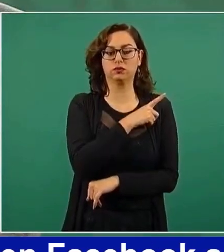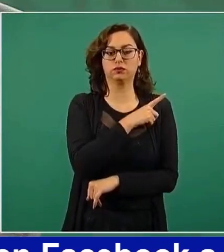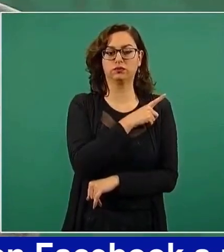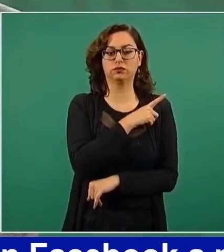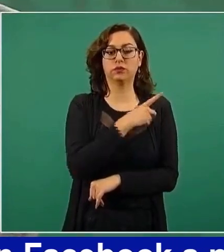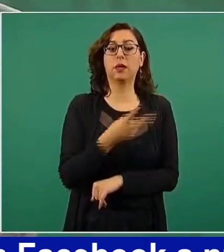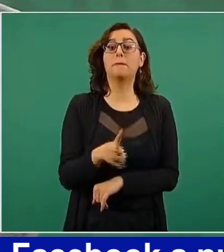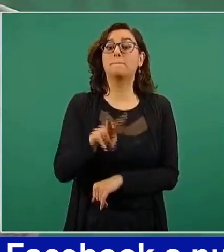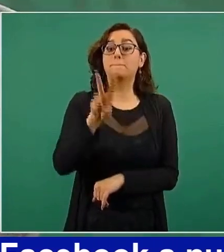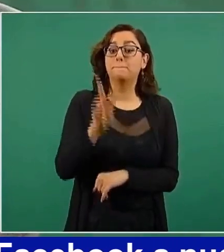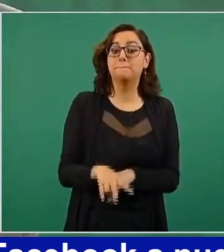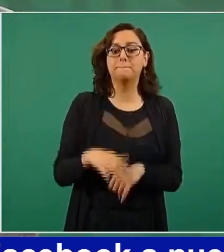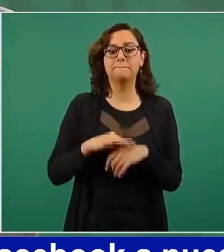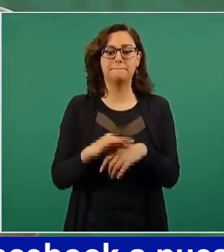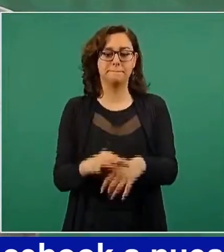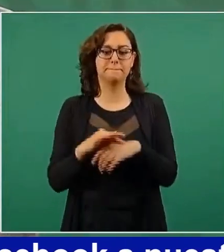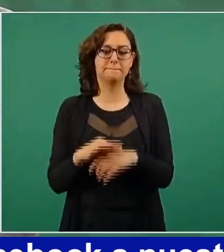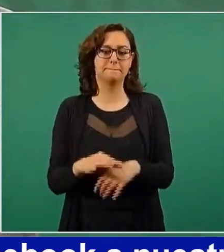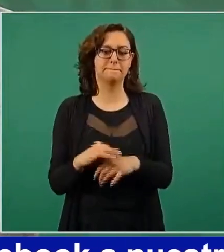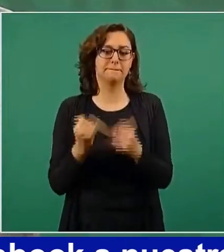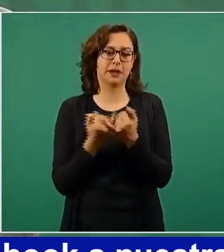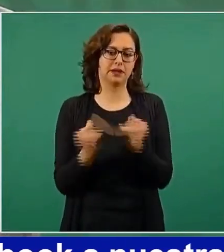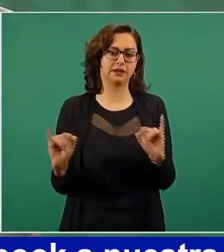pero su verdadera independencia,